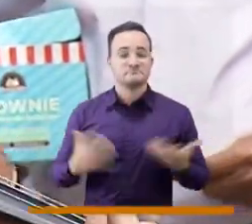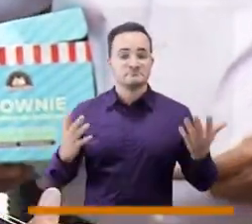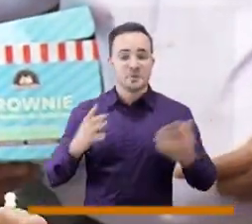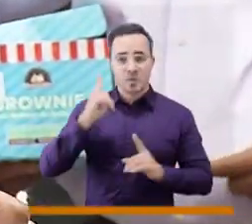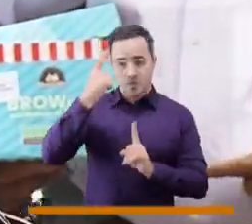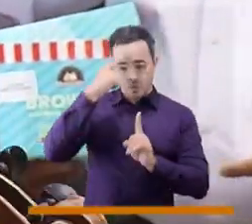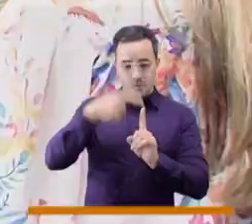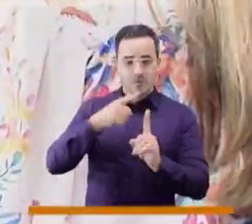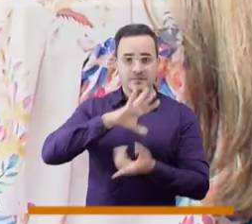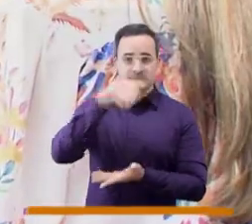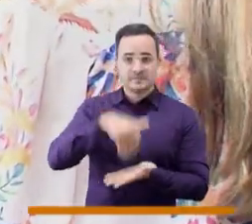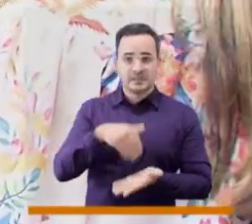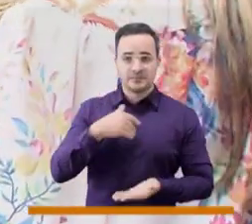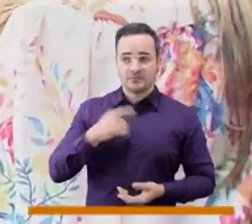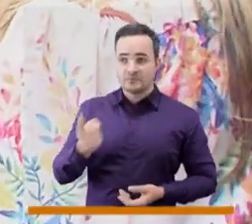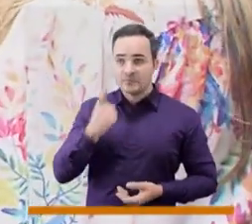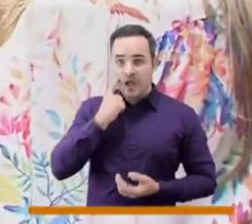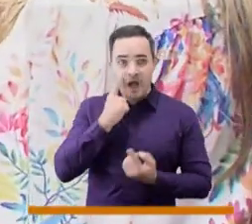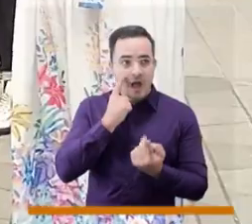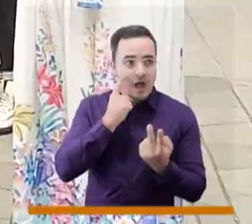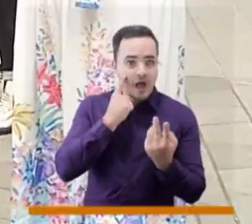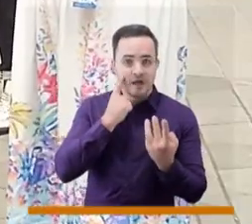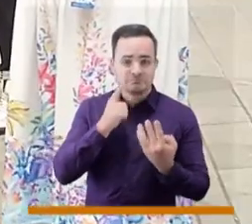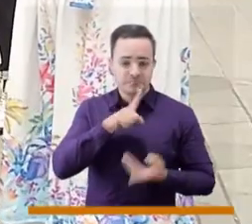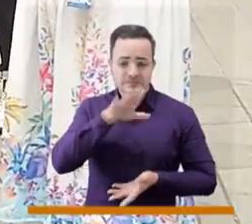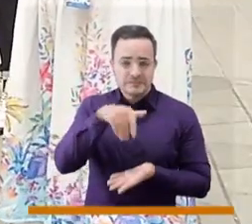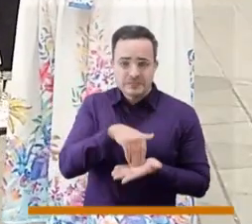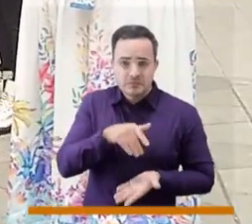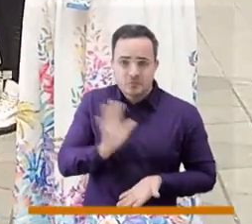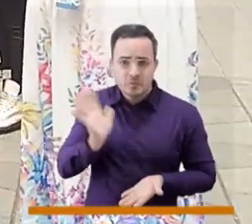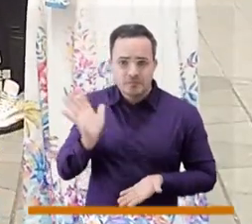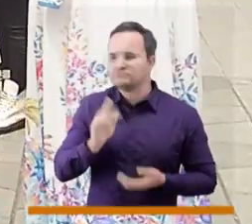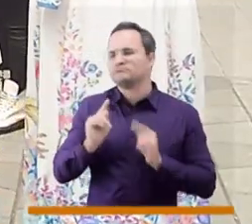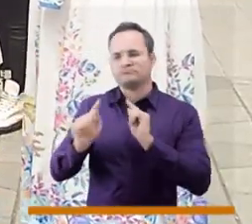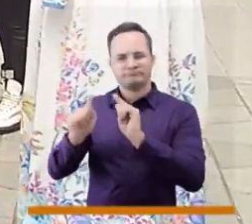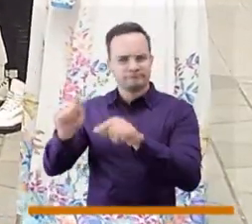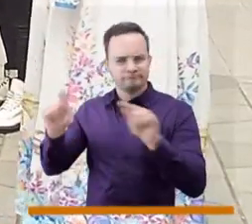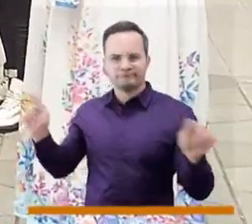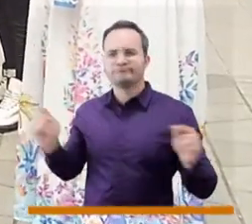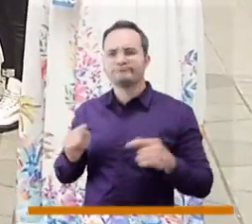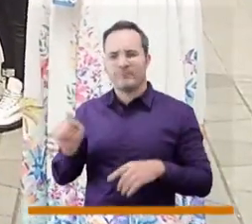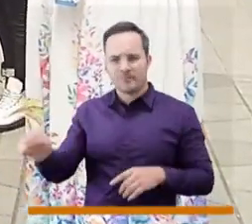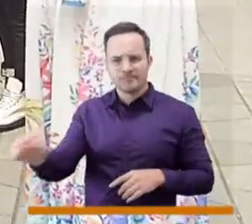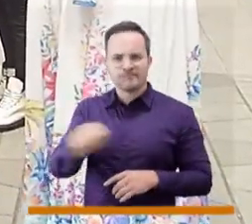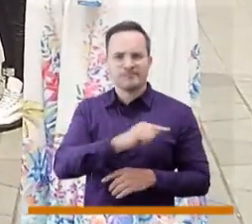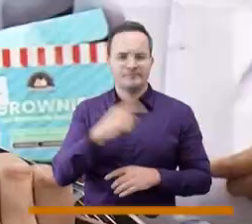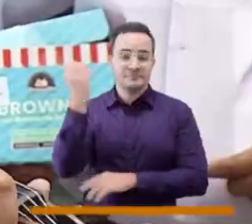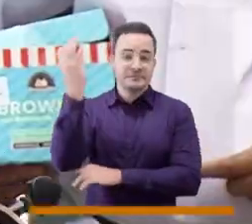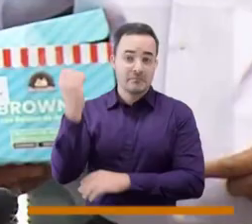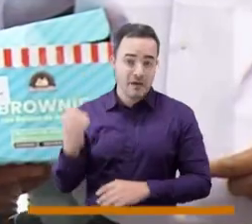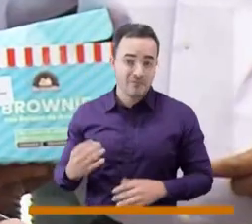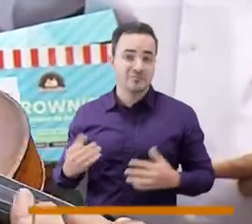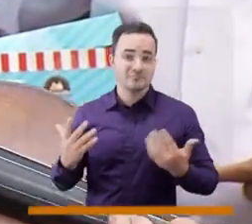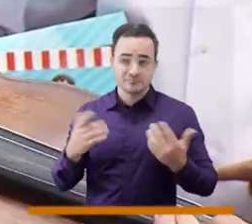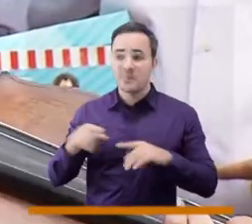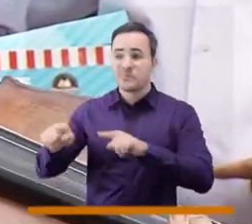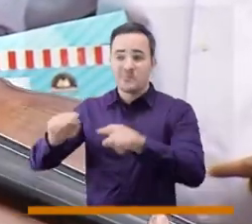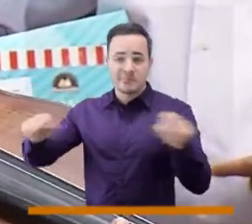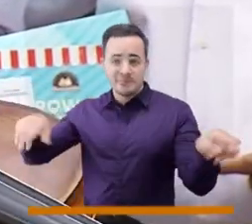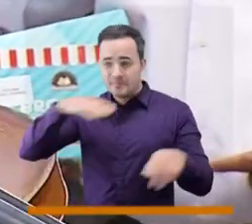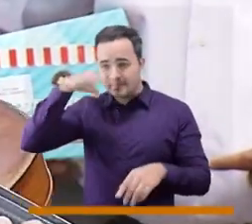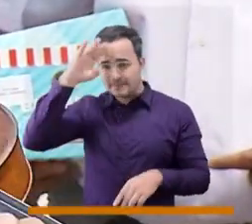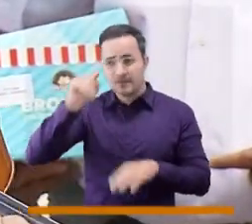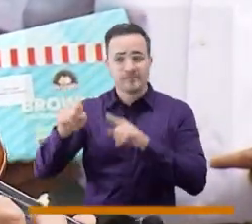entonces. No solamente en el centro histórico encontramos estos artistas, sino en muchas partes de Medellín, hasta en